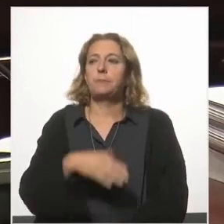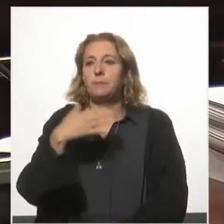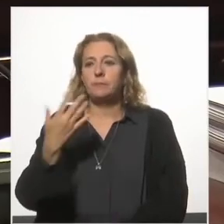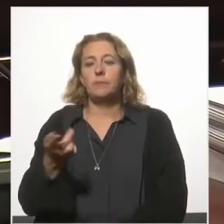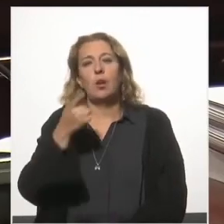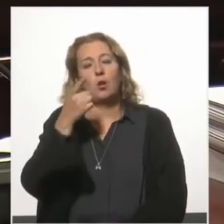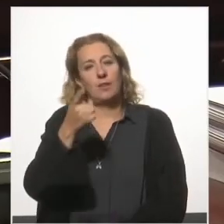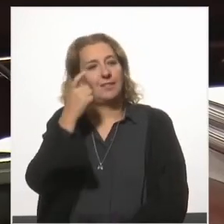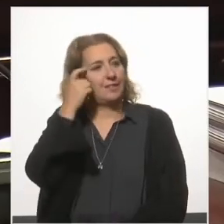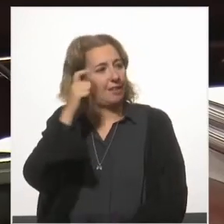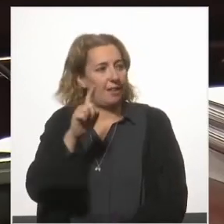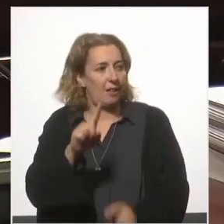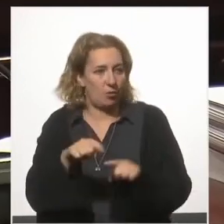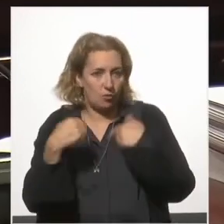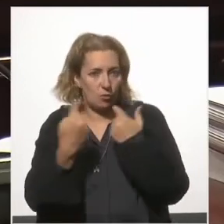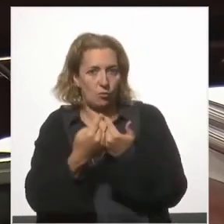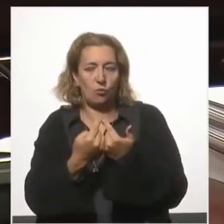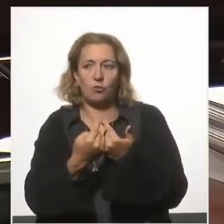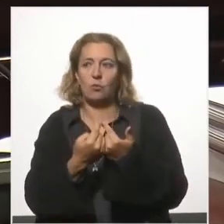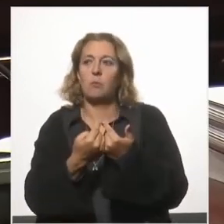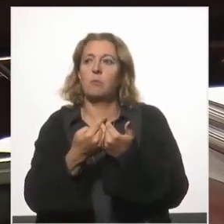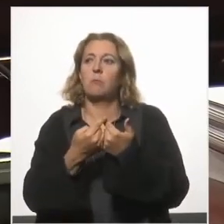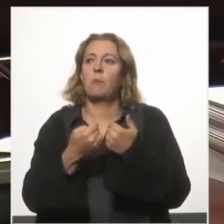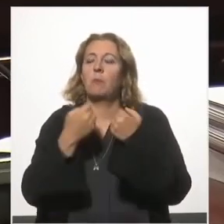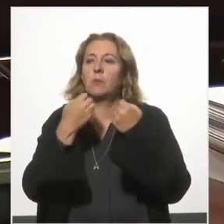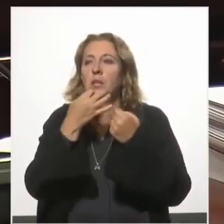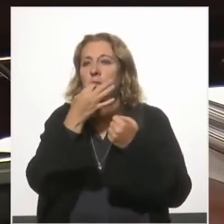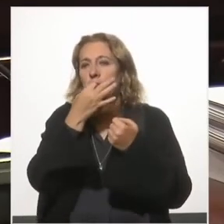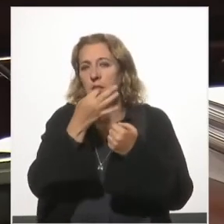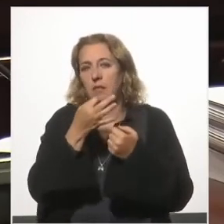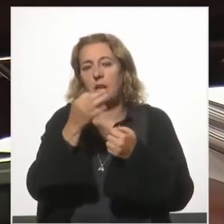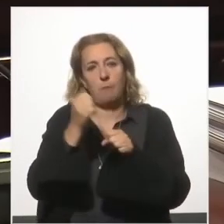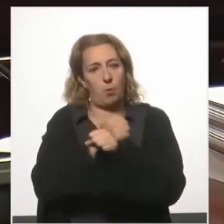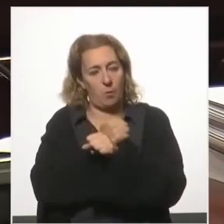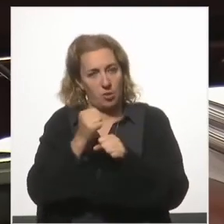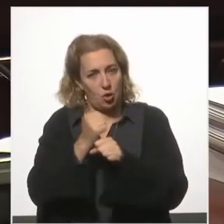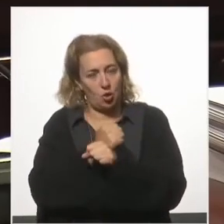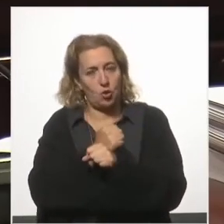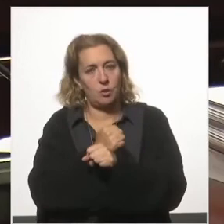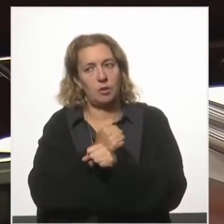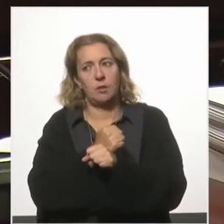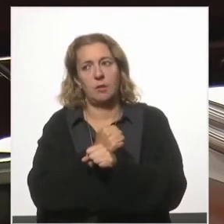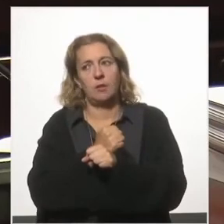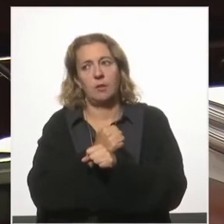ese espíritu que nosotros vamos a darle nuestra aprobación